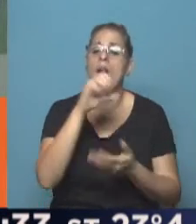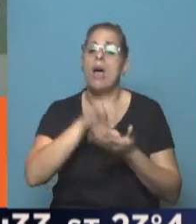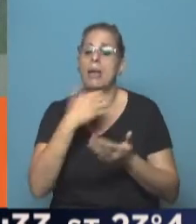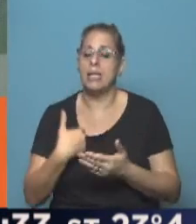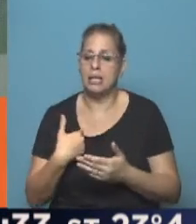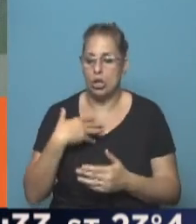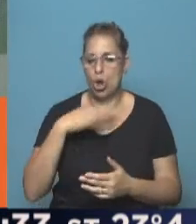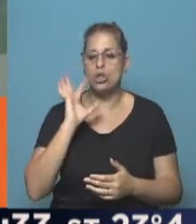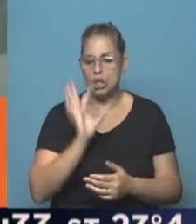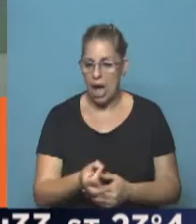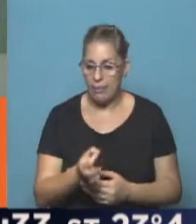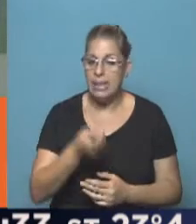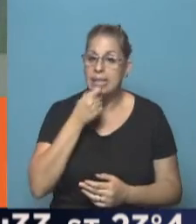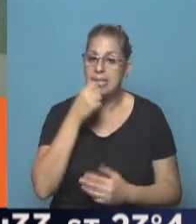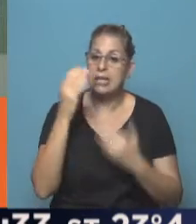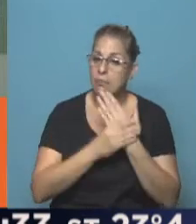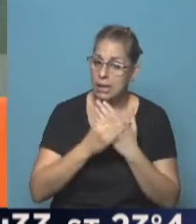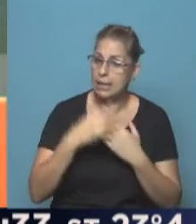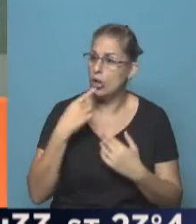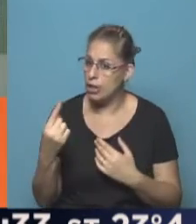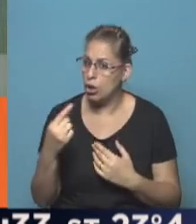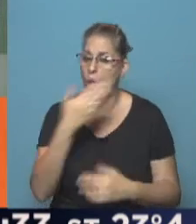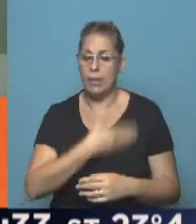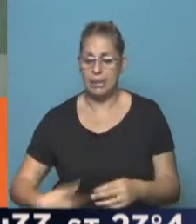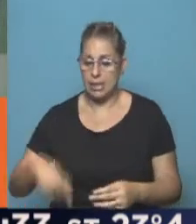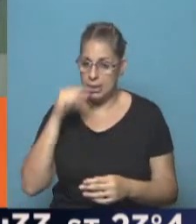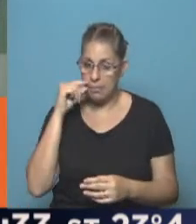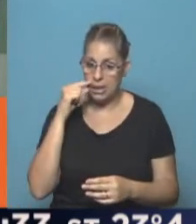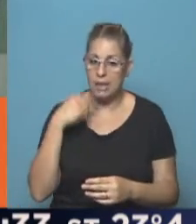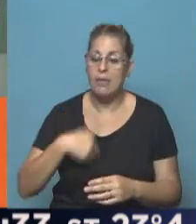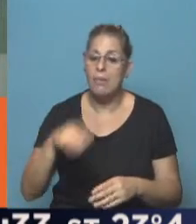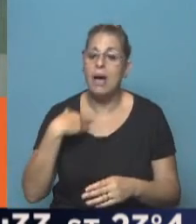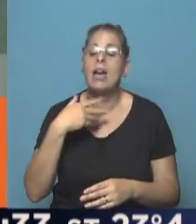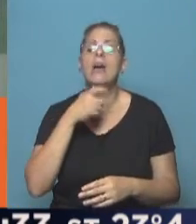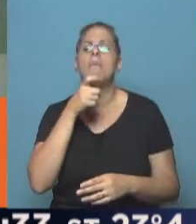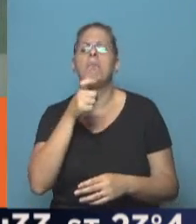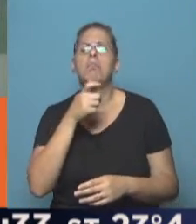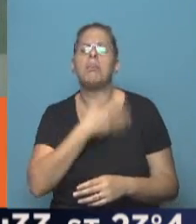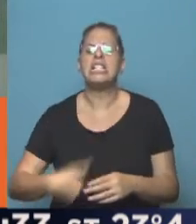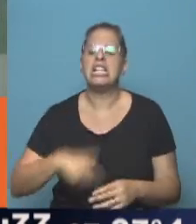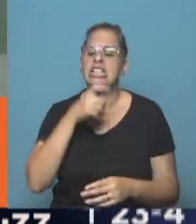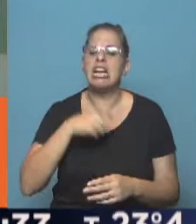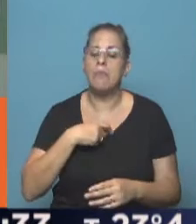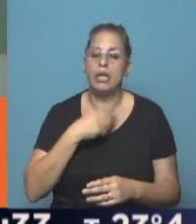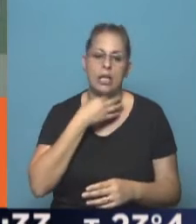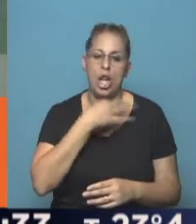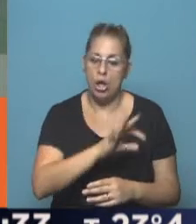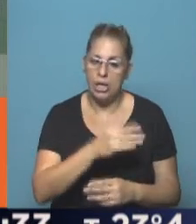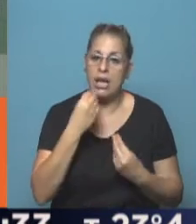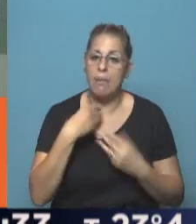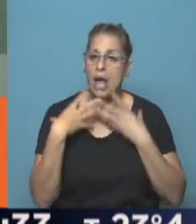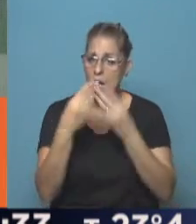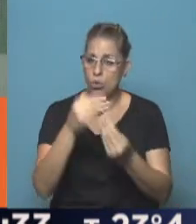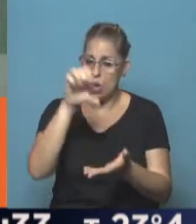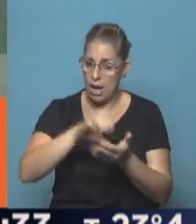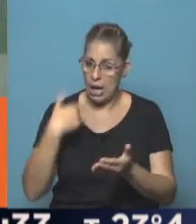plena seguridad que si el ministro le hubiera dicho al presidente lo que iban a hacer, el presidente le hubiera respondido. Hacé lo que tenés que hacer para beneficio del